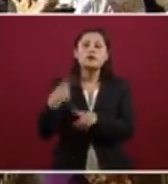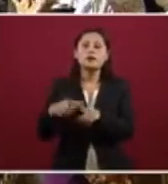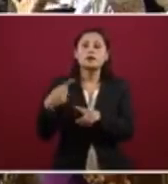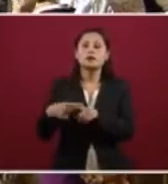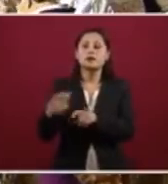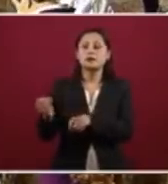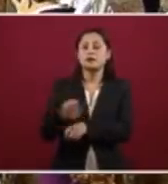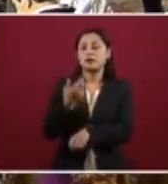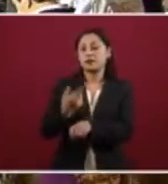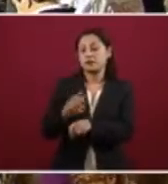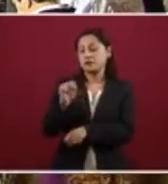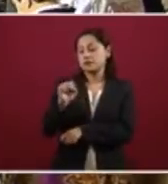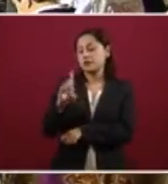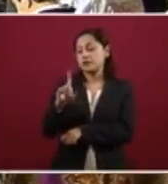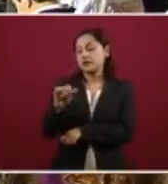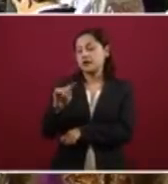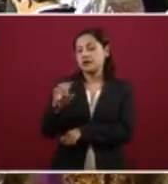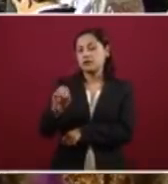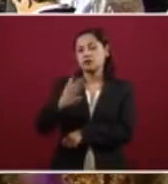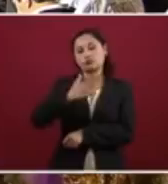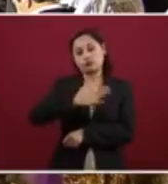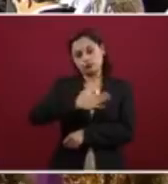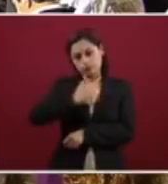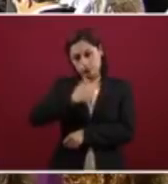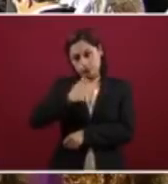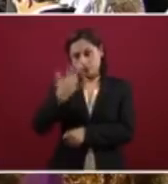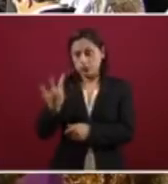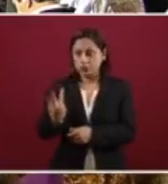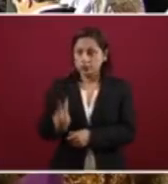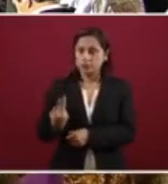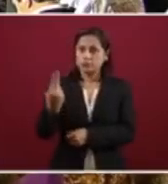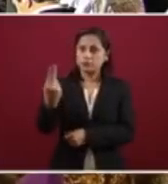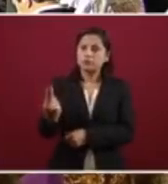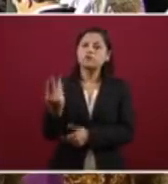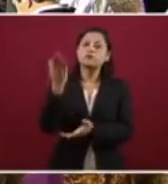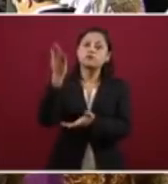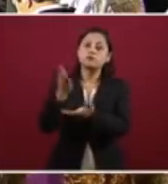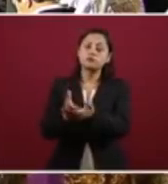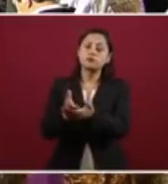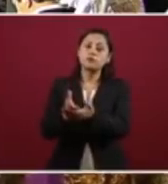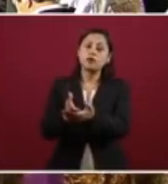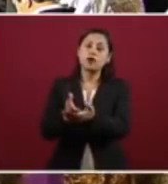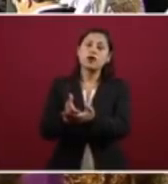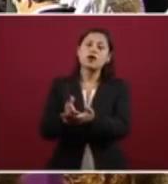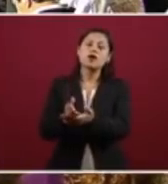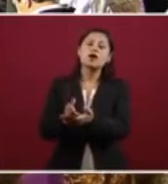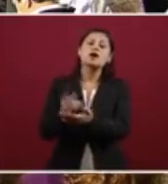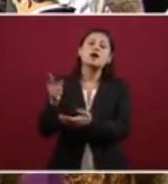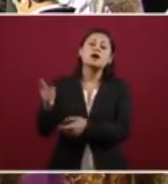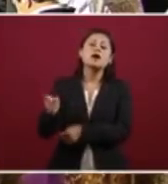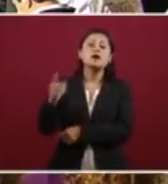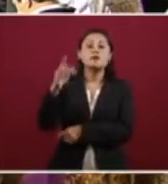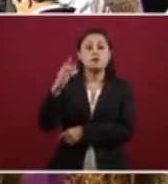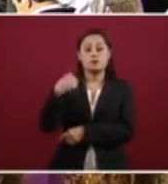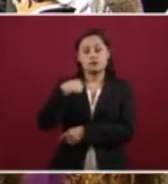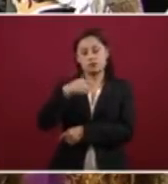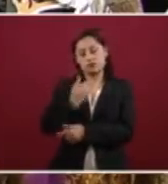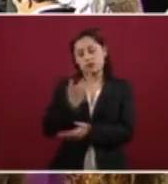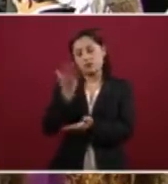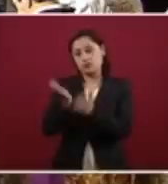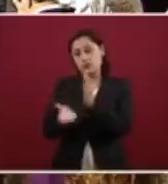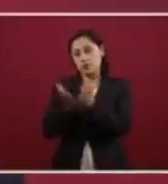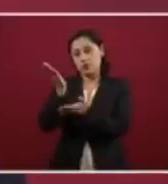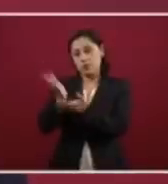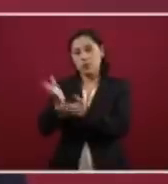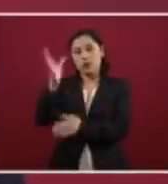SEDATU, un servidor, voy a asistir al estado de Morelos. Estuvimos ya el día 7 en